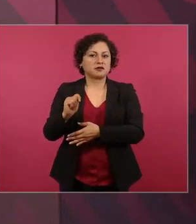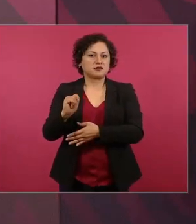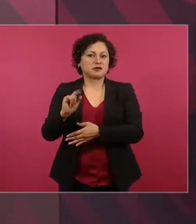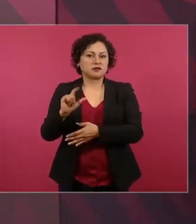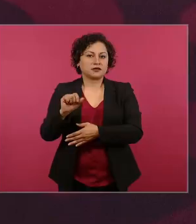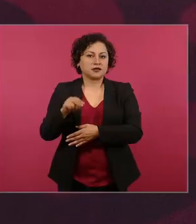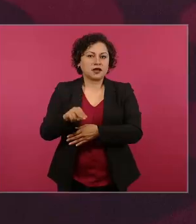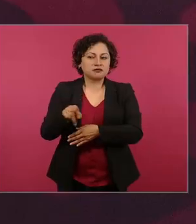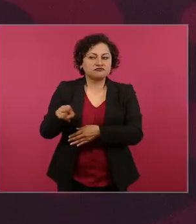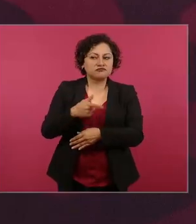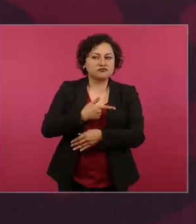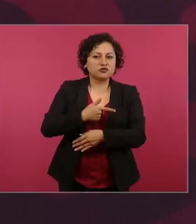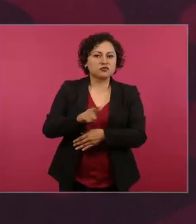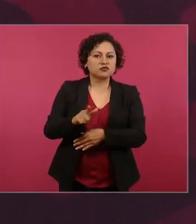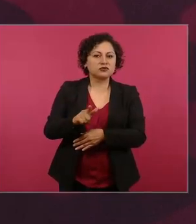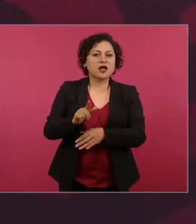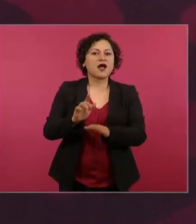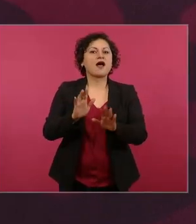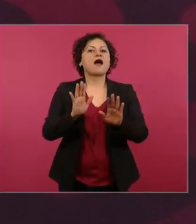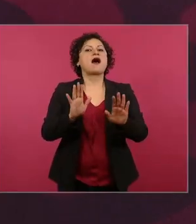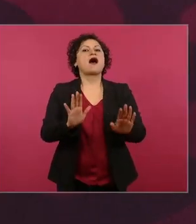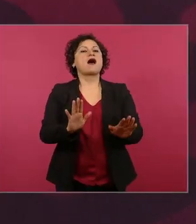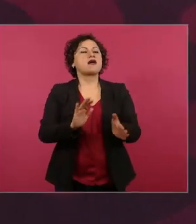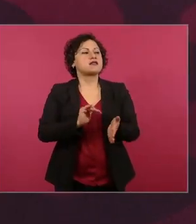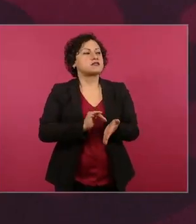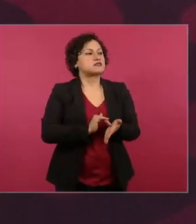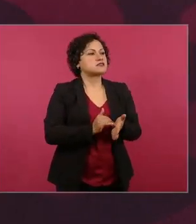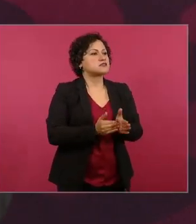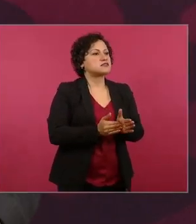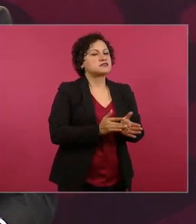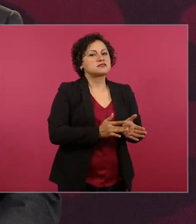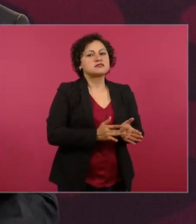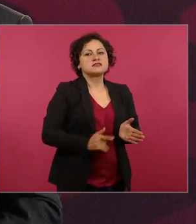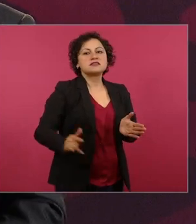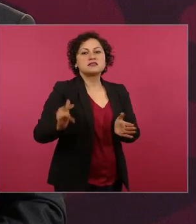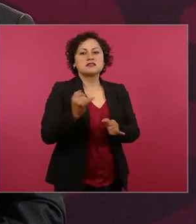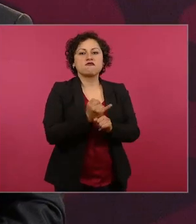echan a andar con información de la DEA,